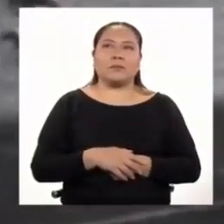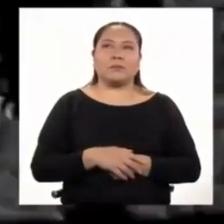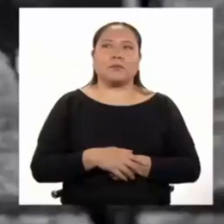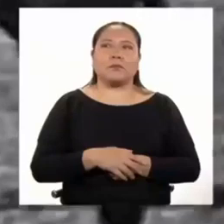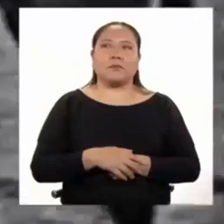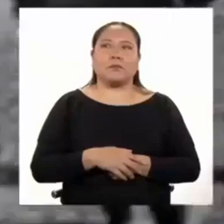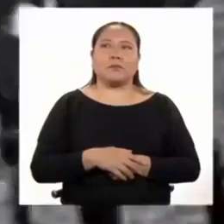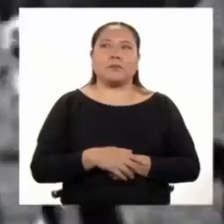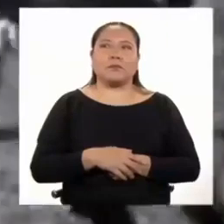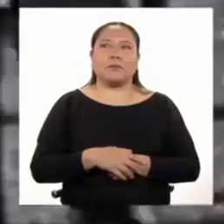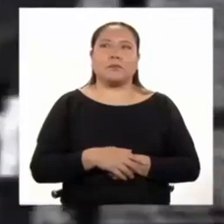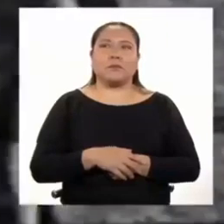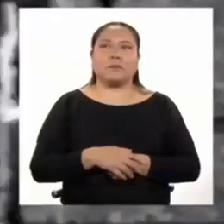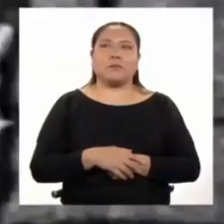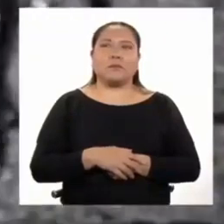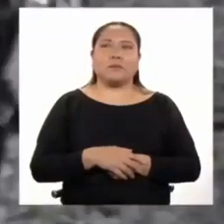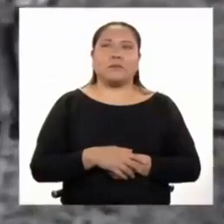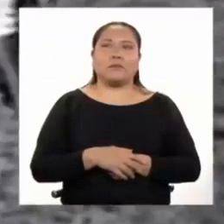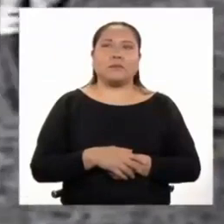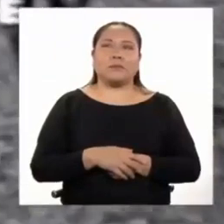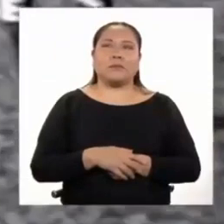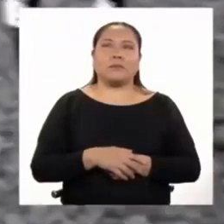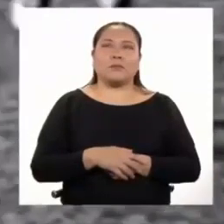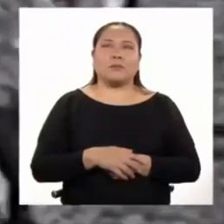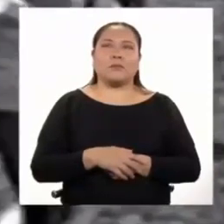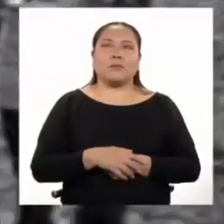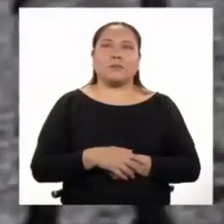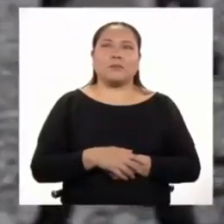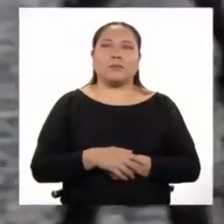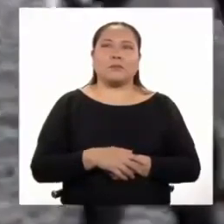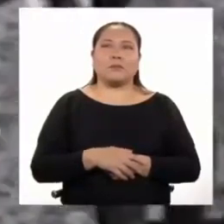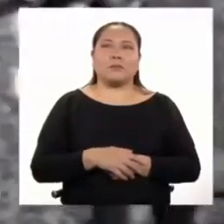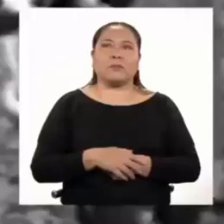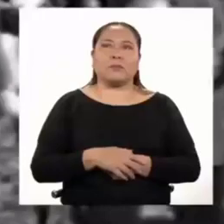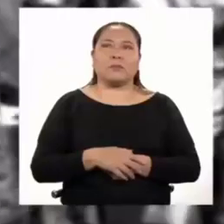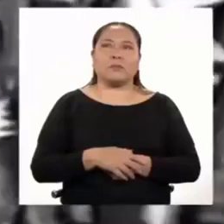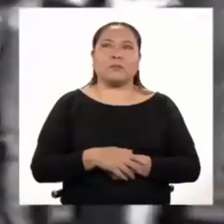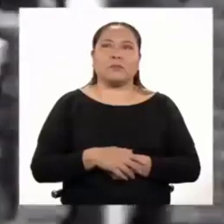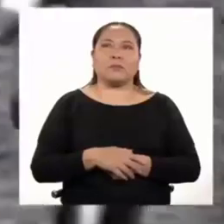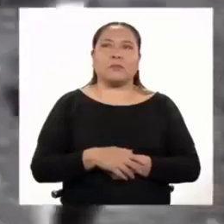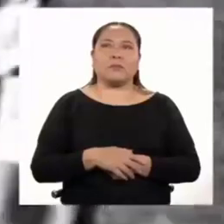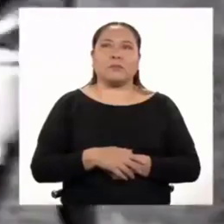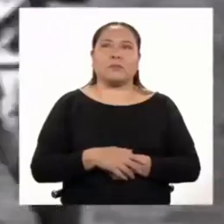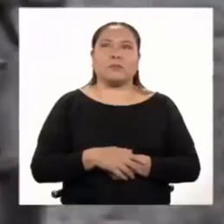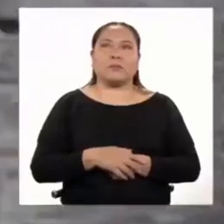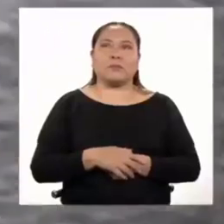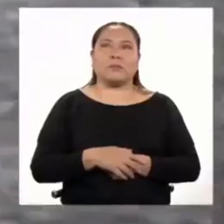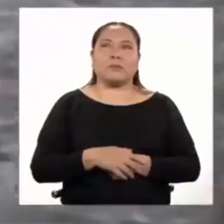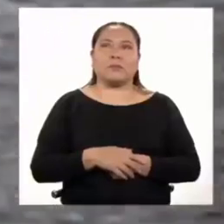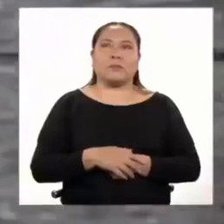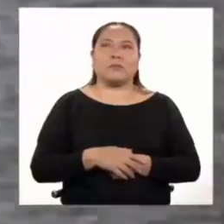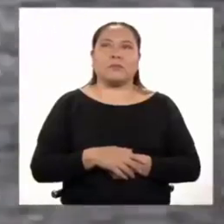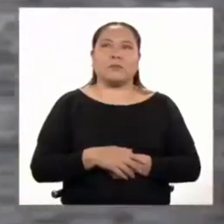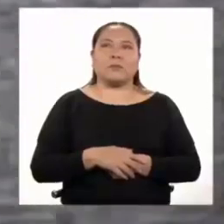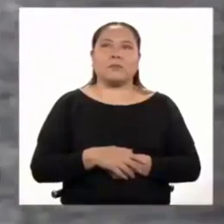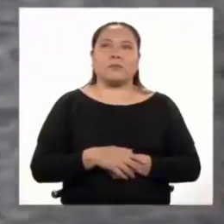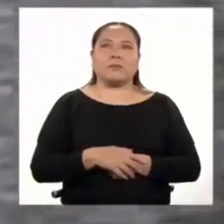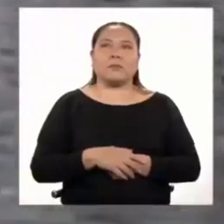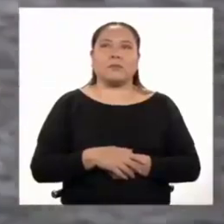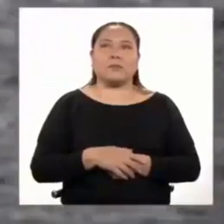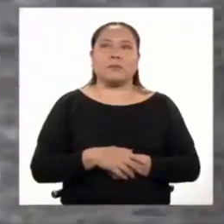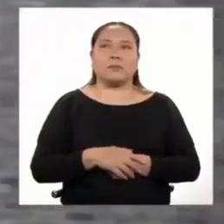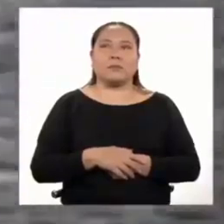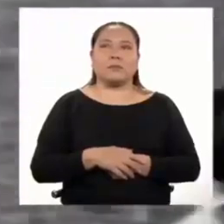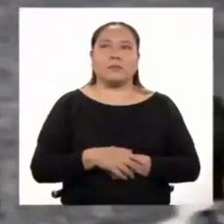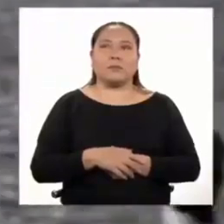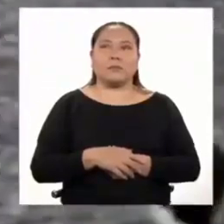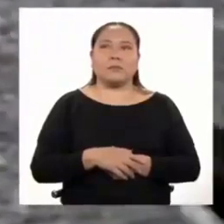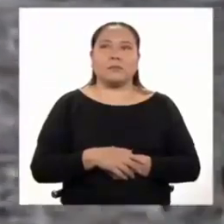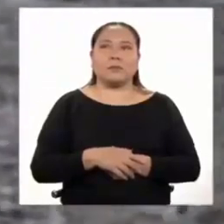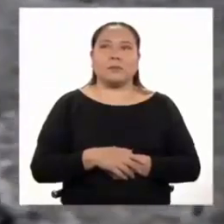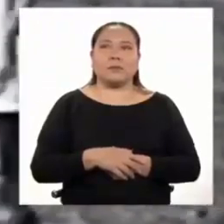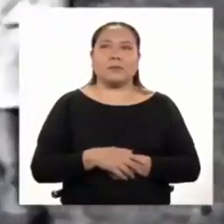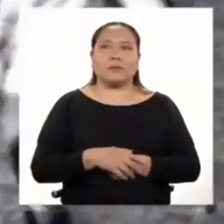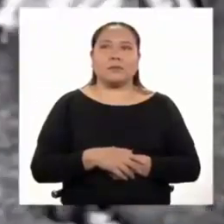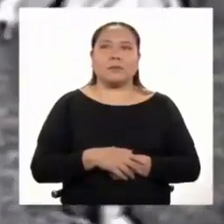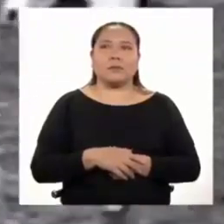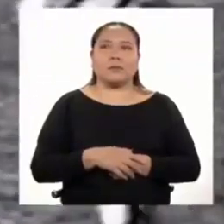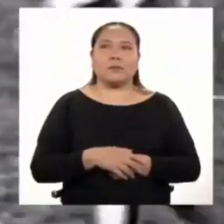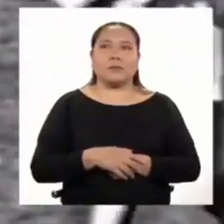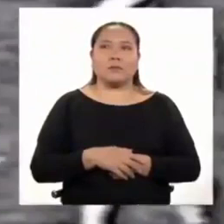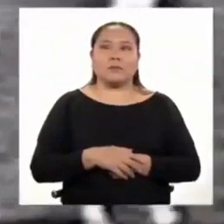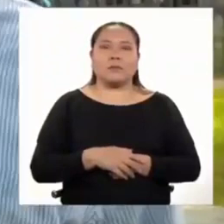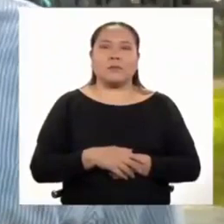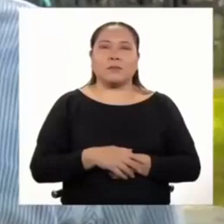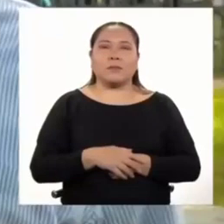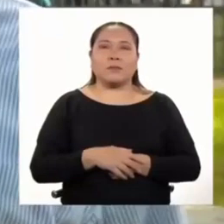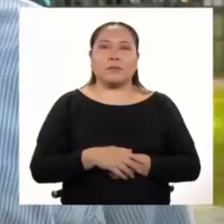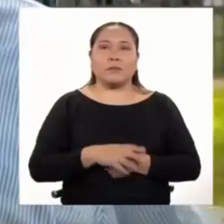Ahora vean cómo están reclamando los jugadores argentinos mientras que Marcos y Chale están protagonizando un duro cambio de palabras.